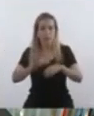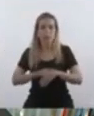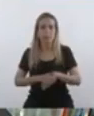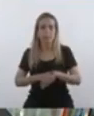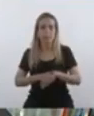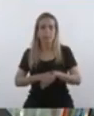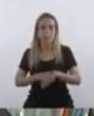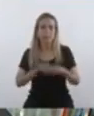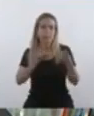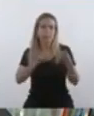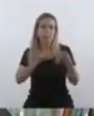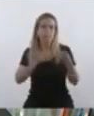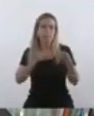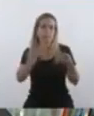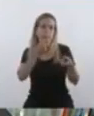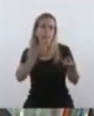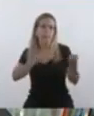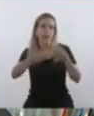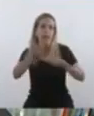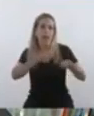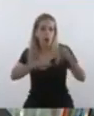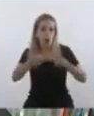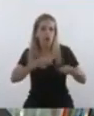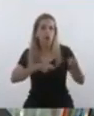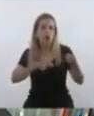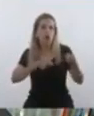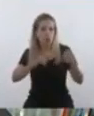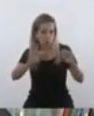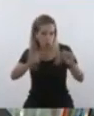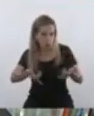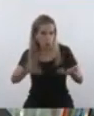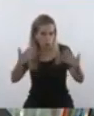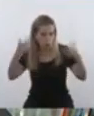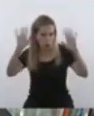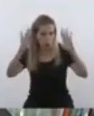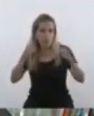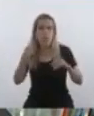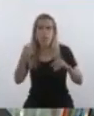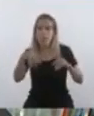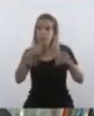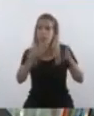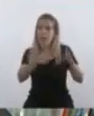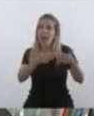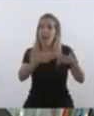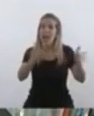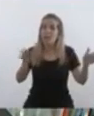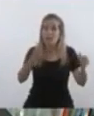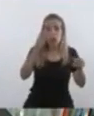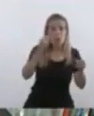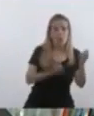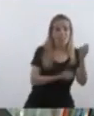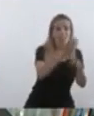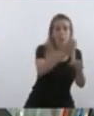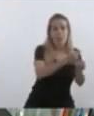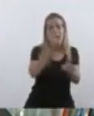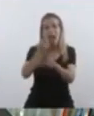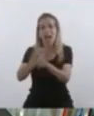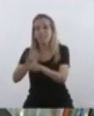Toda actividad comercial deberá desarrollarse entre las 9 de la mañana y las 19 horas de cada